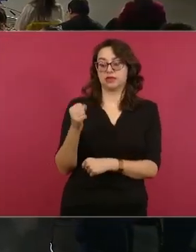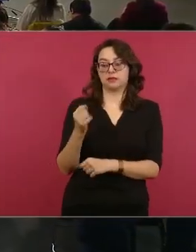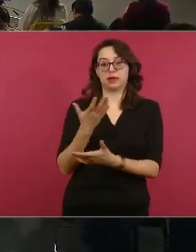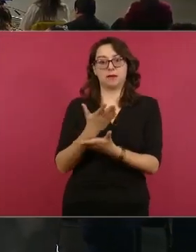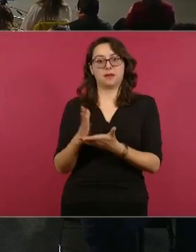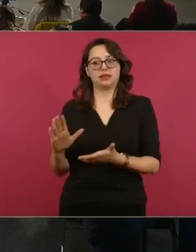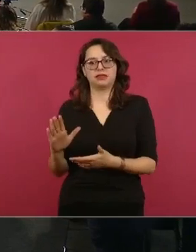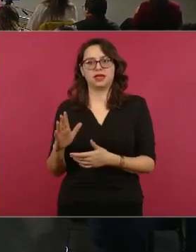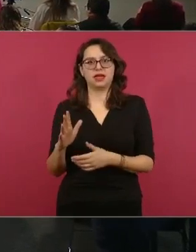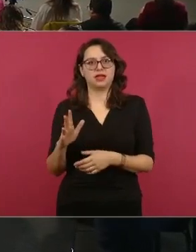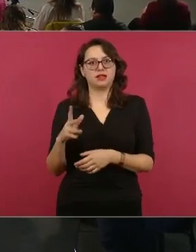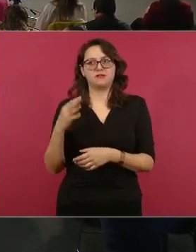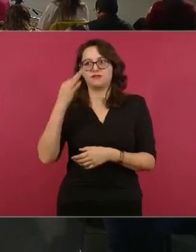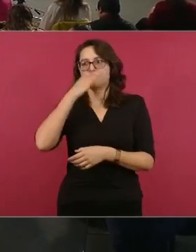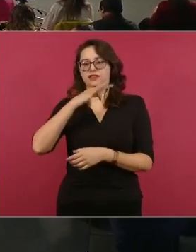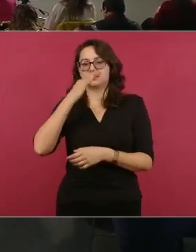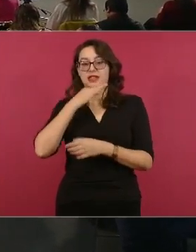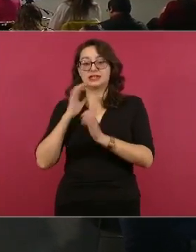a México.